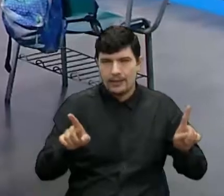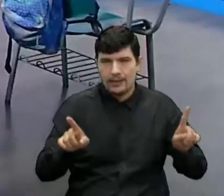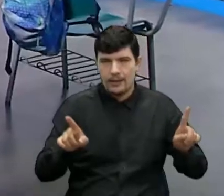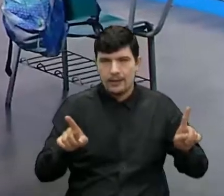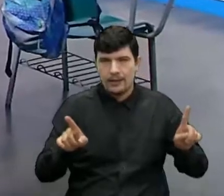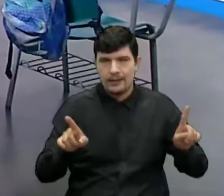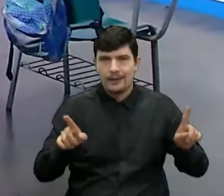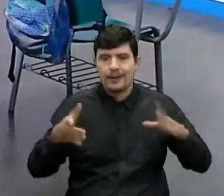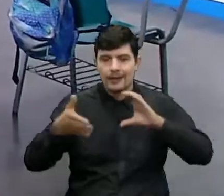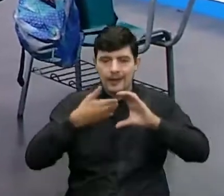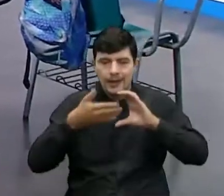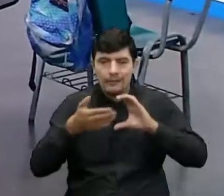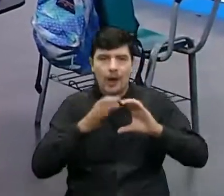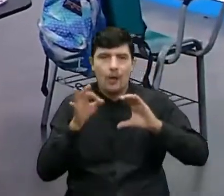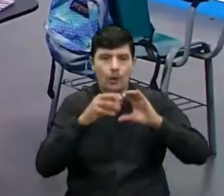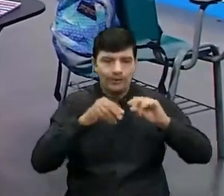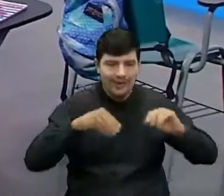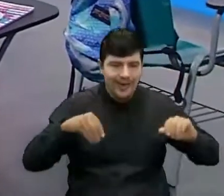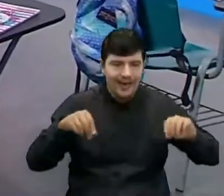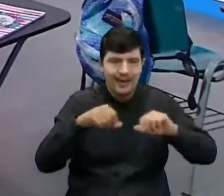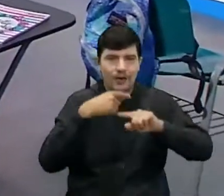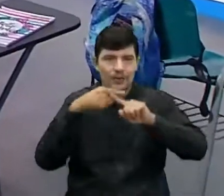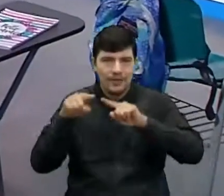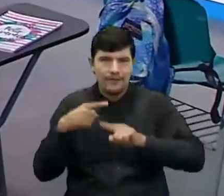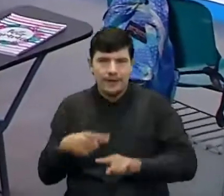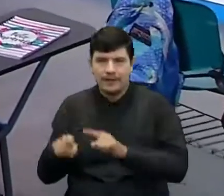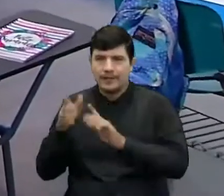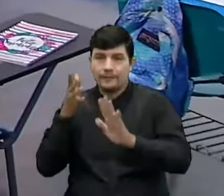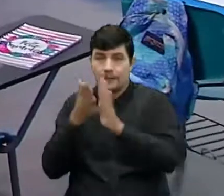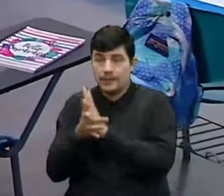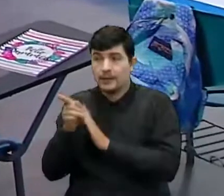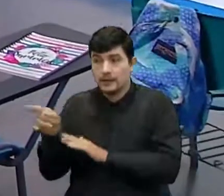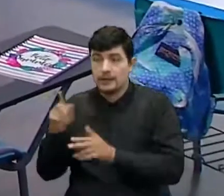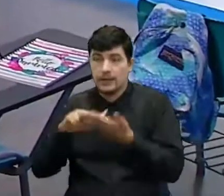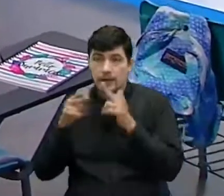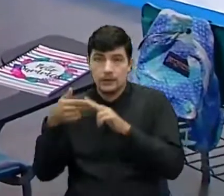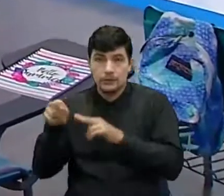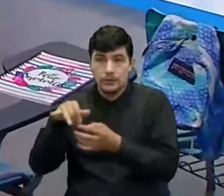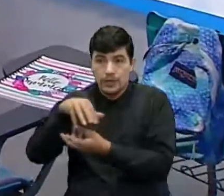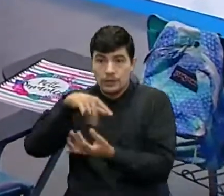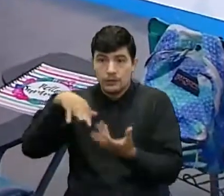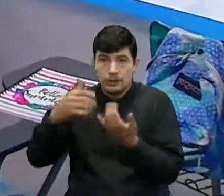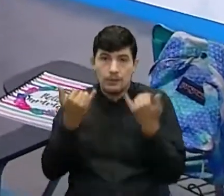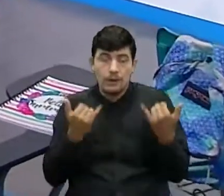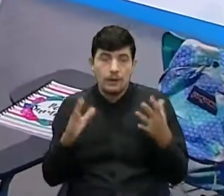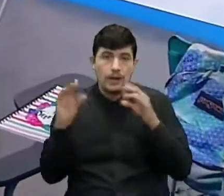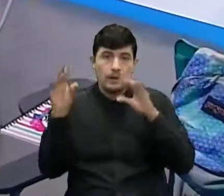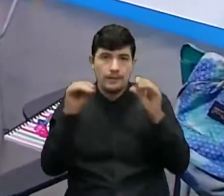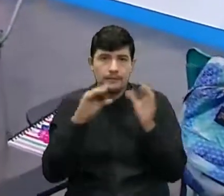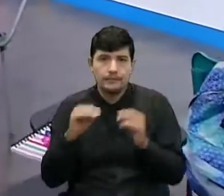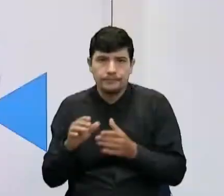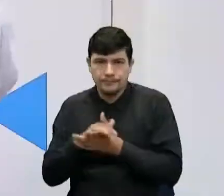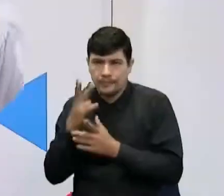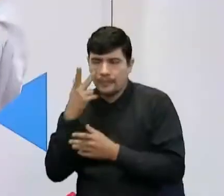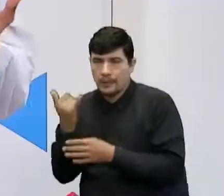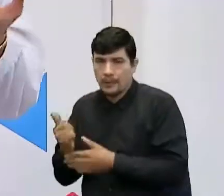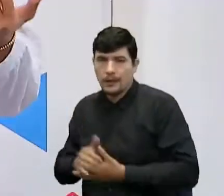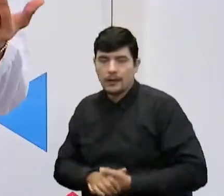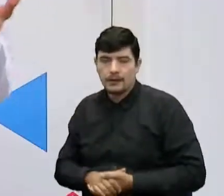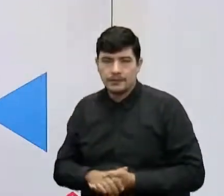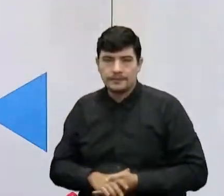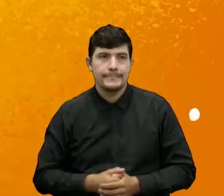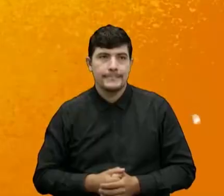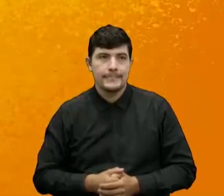Ok, entonces ahí teníamos un poquito acerca de unos datos Pues obviamente de ecosistema De lo que estamos hablando ahorita Factores bióticos Y